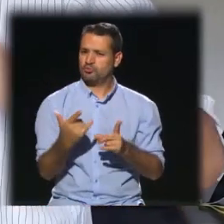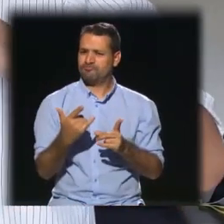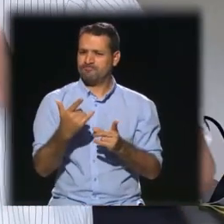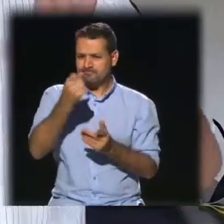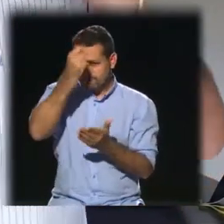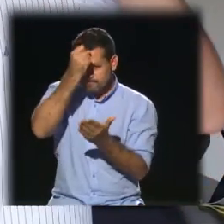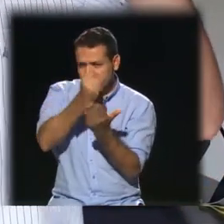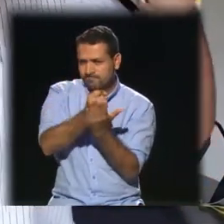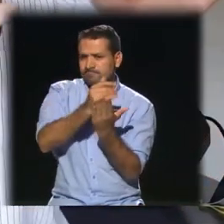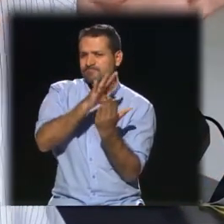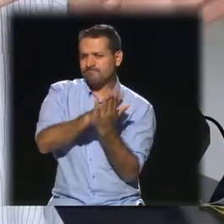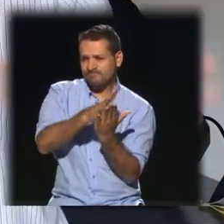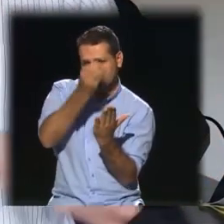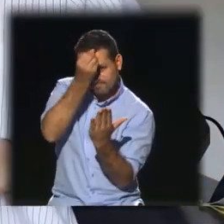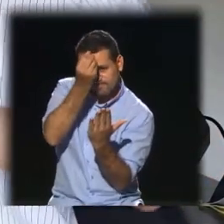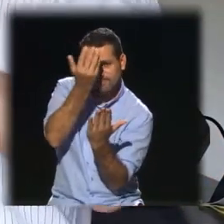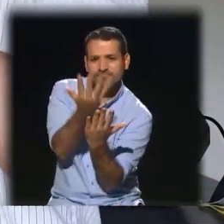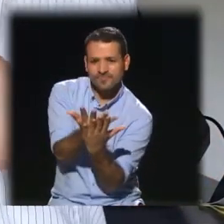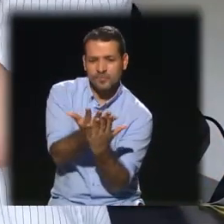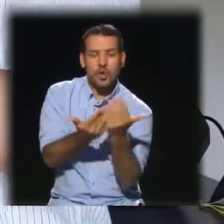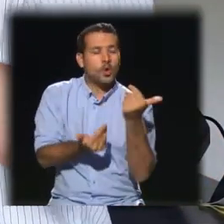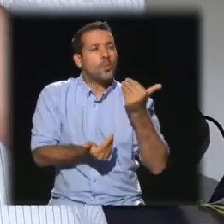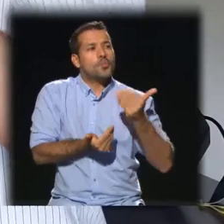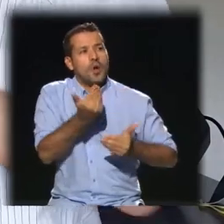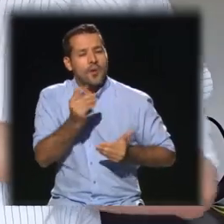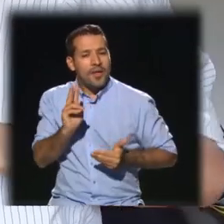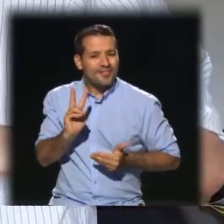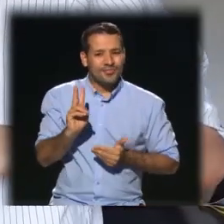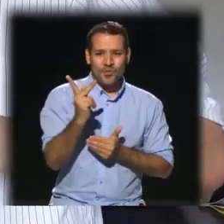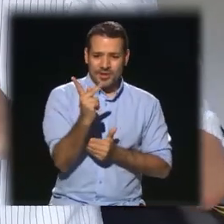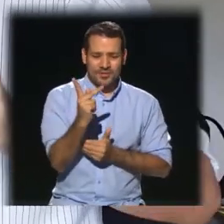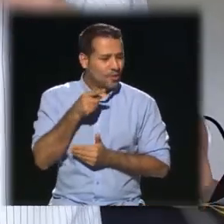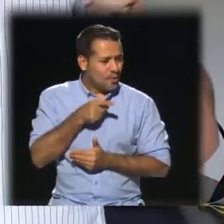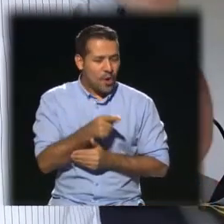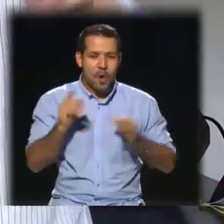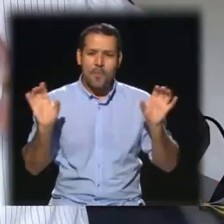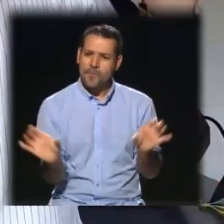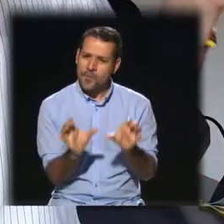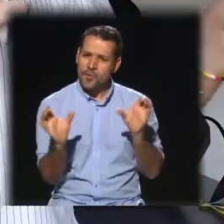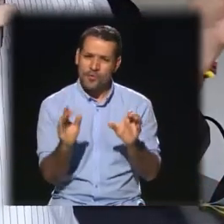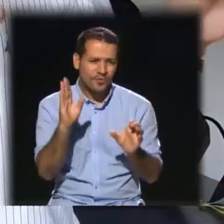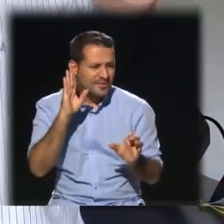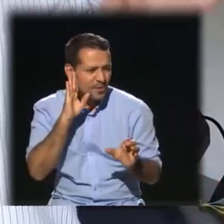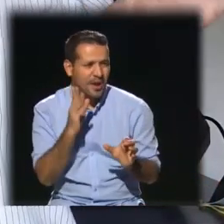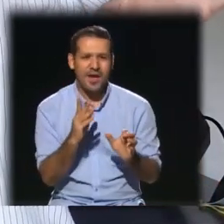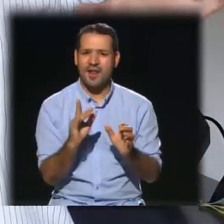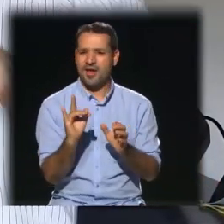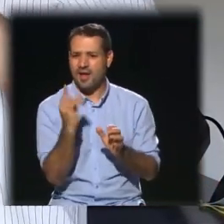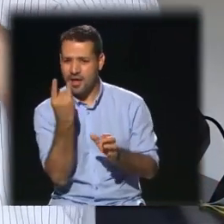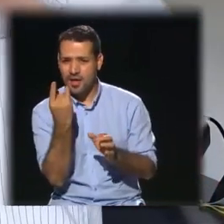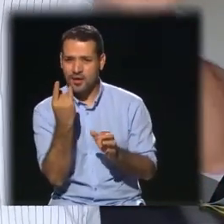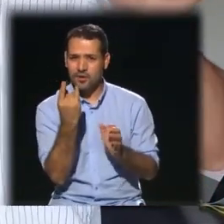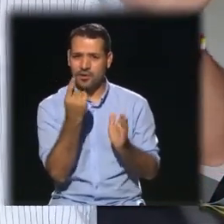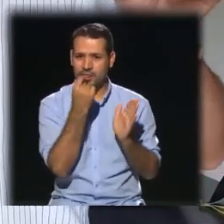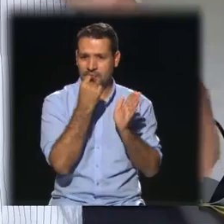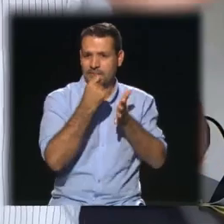argumento basado en la novedad, en la innovación que presenta un producto, necesariamente por esa sola condición,